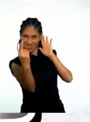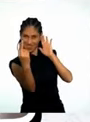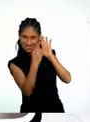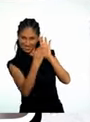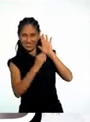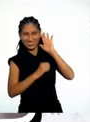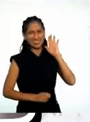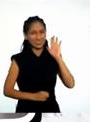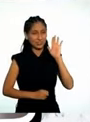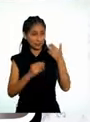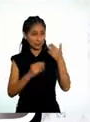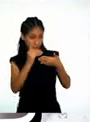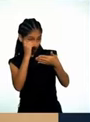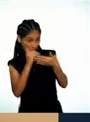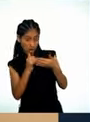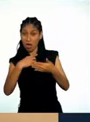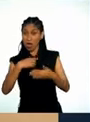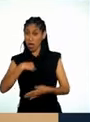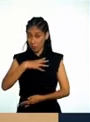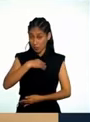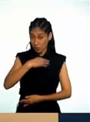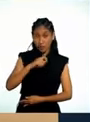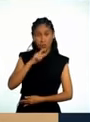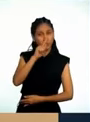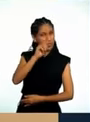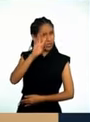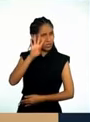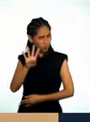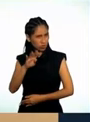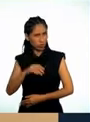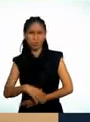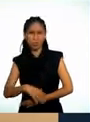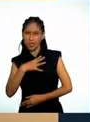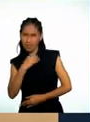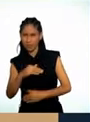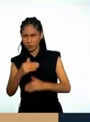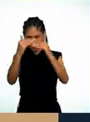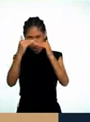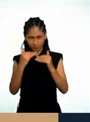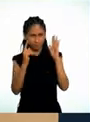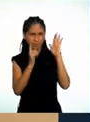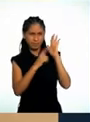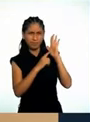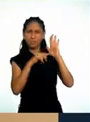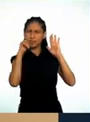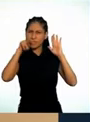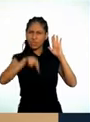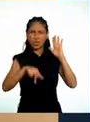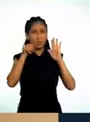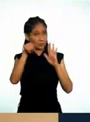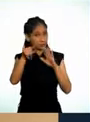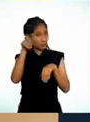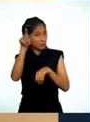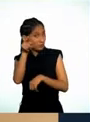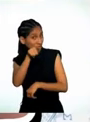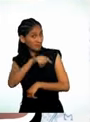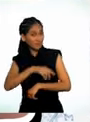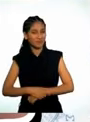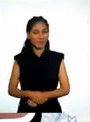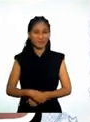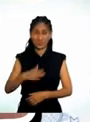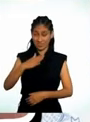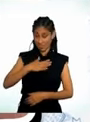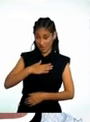2 les was it now is your time